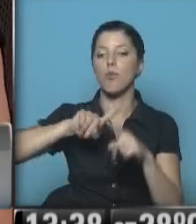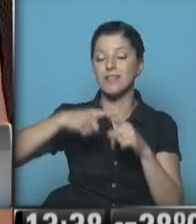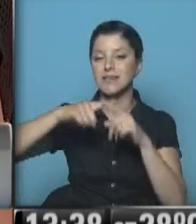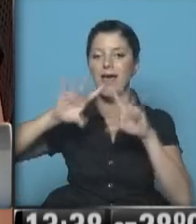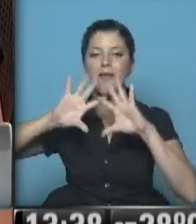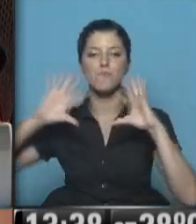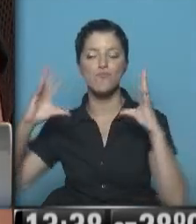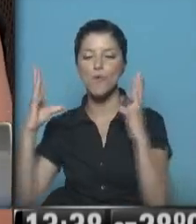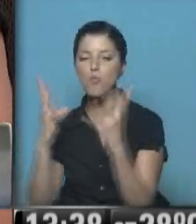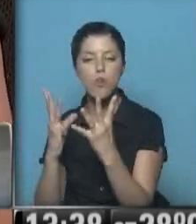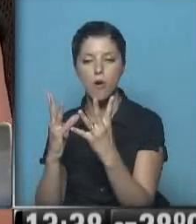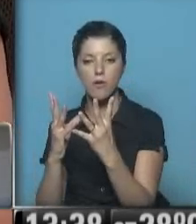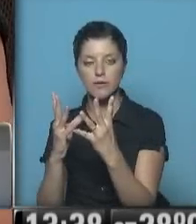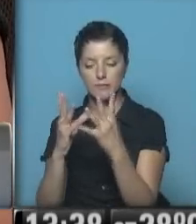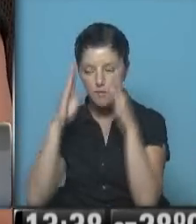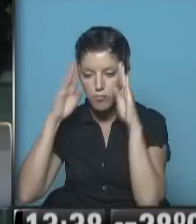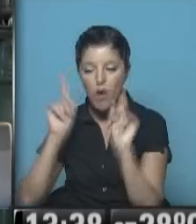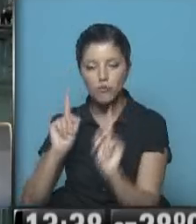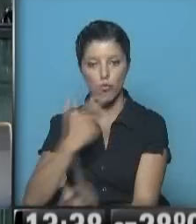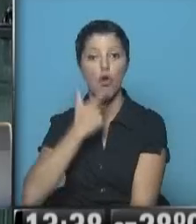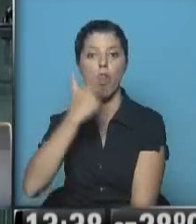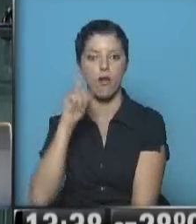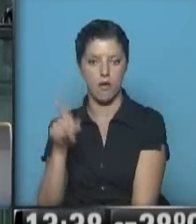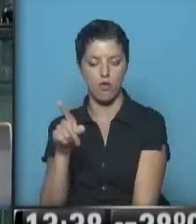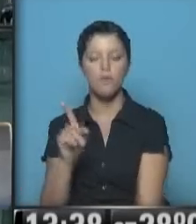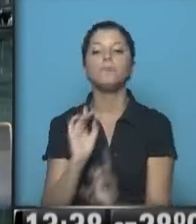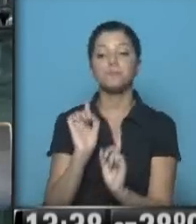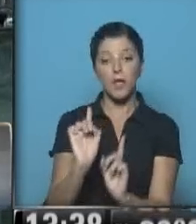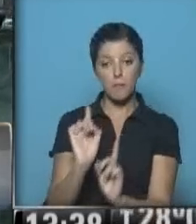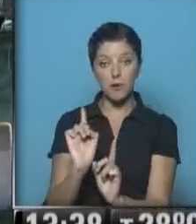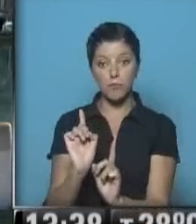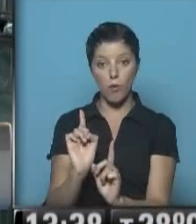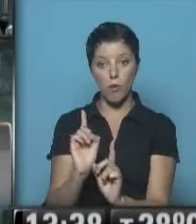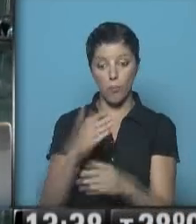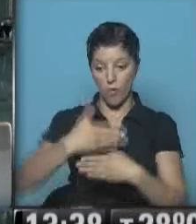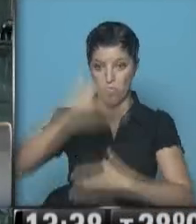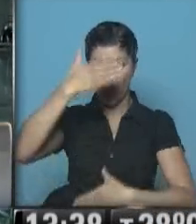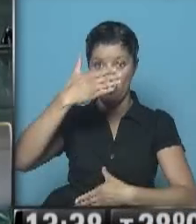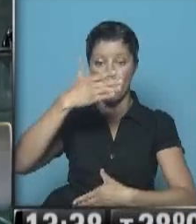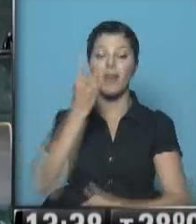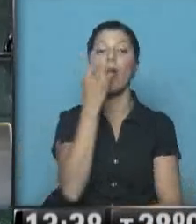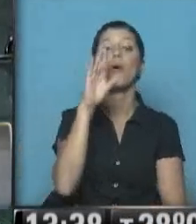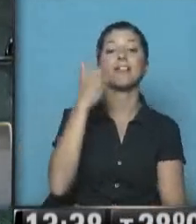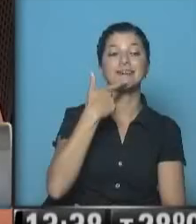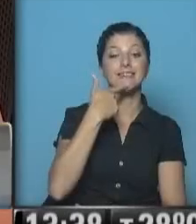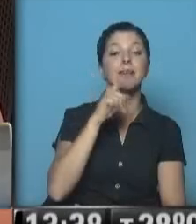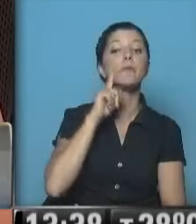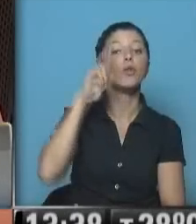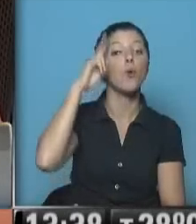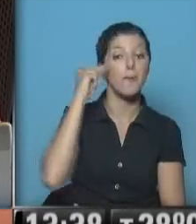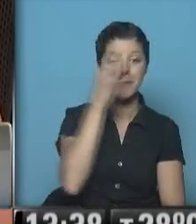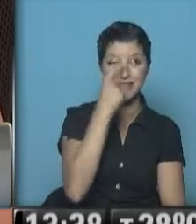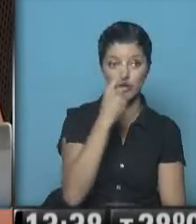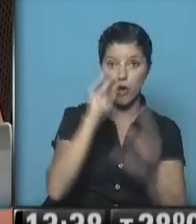mundial giraba en torno a esto. Y a partir de aquel momento, caído la Unión Soviética en 1991,